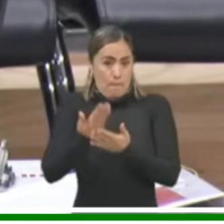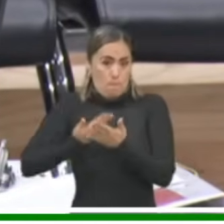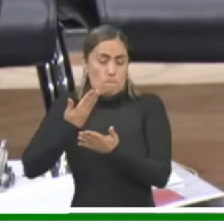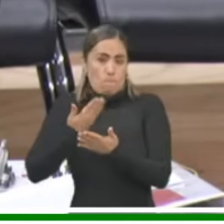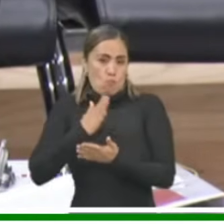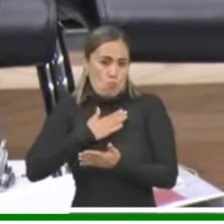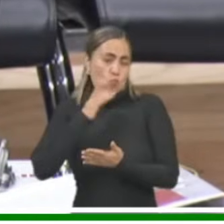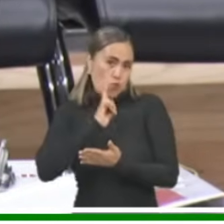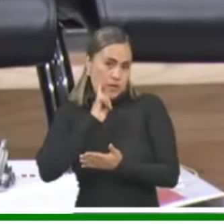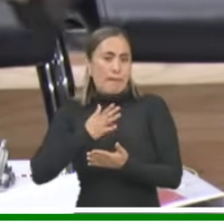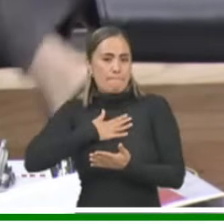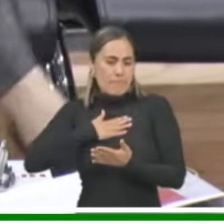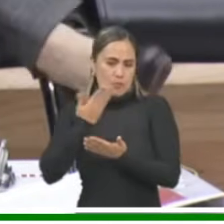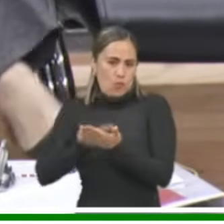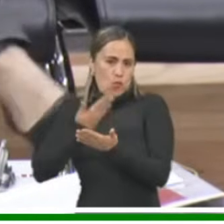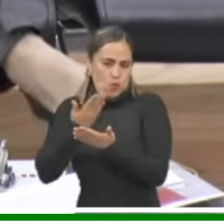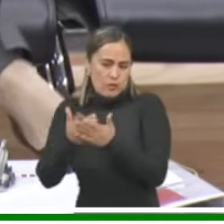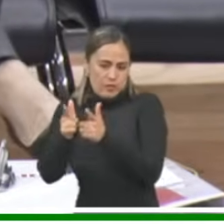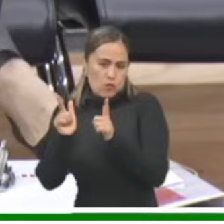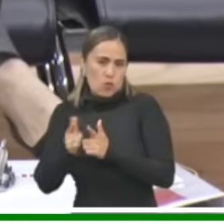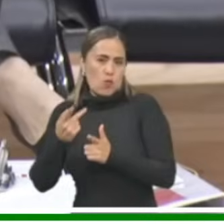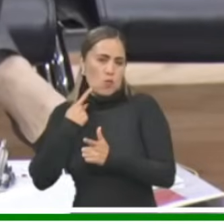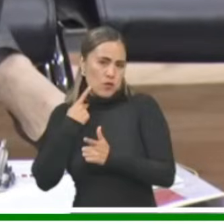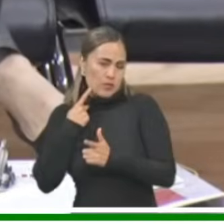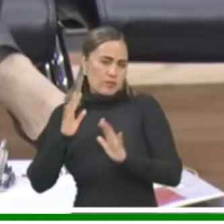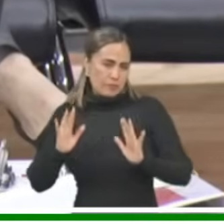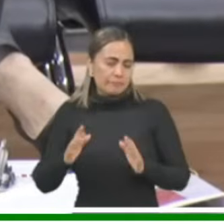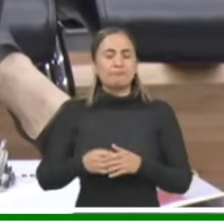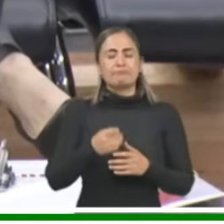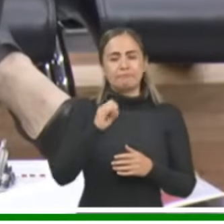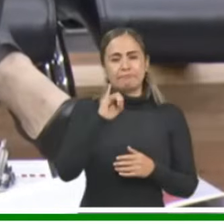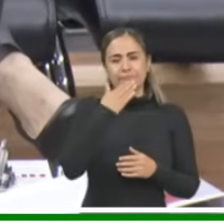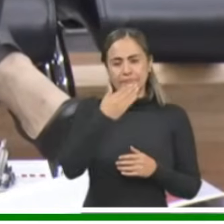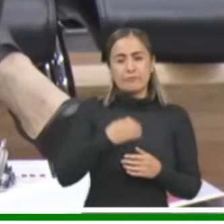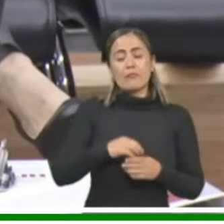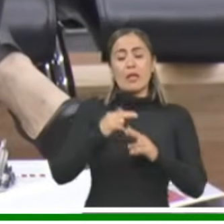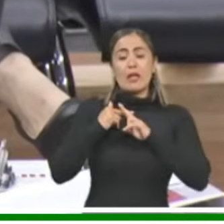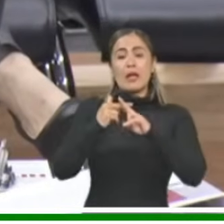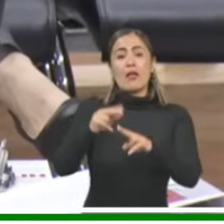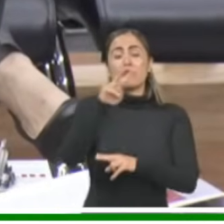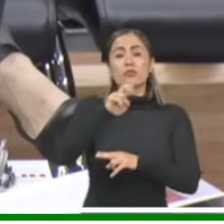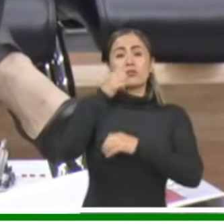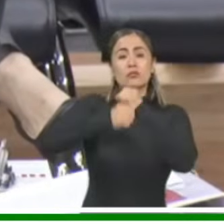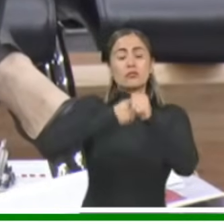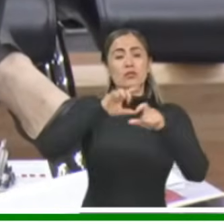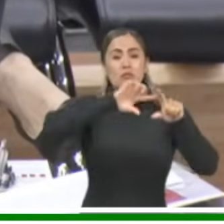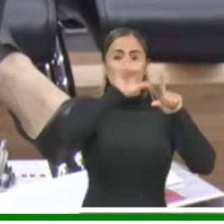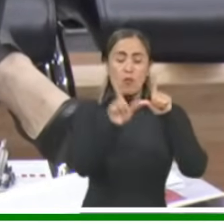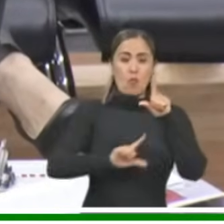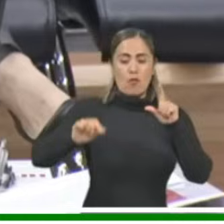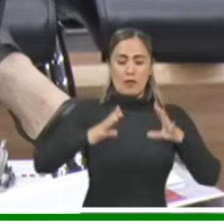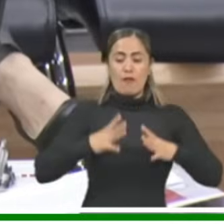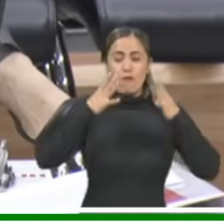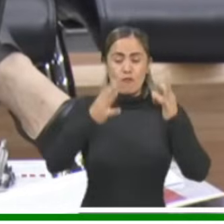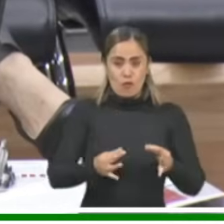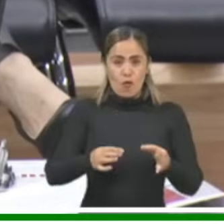cierto, de nuestra coalición, que por primera vez también en 200 años de República Federal una mujer va a